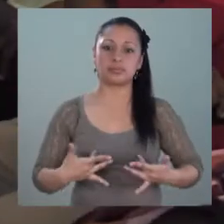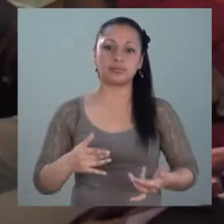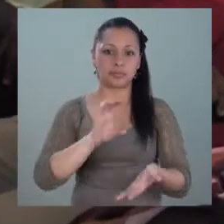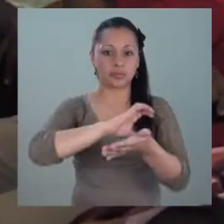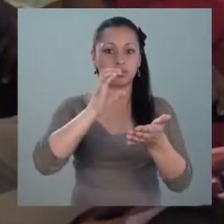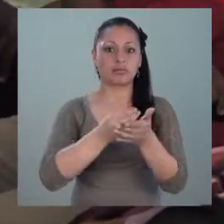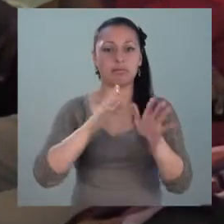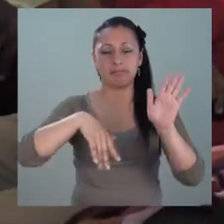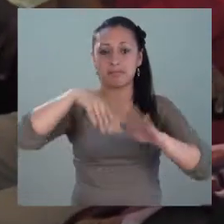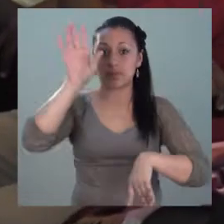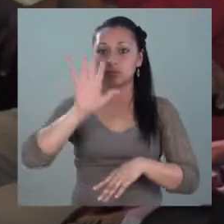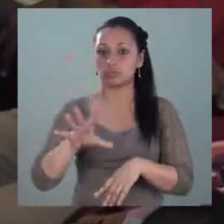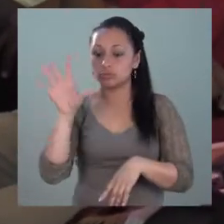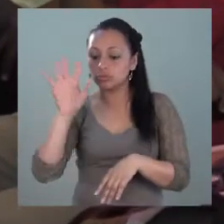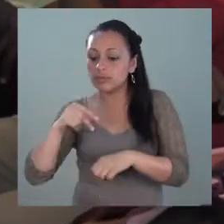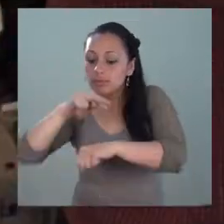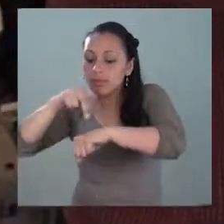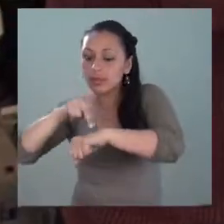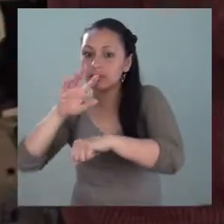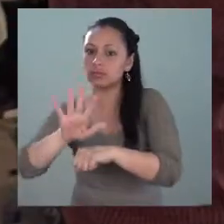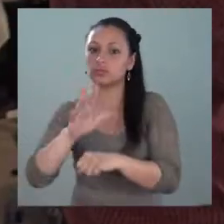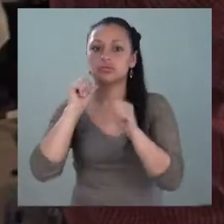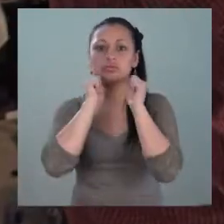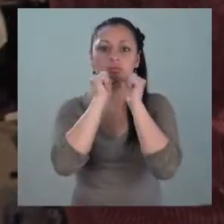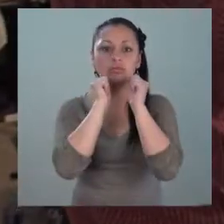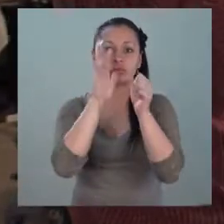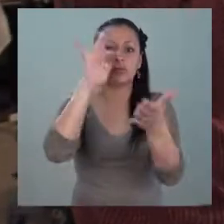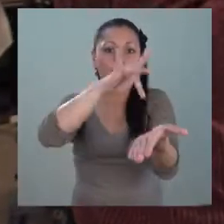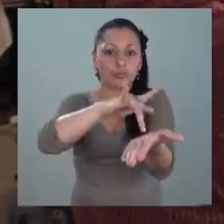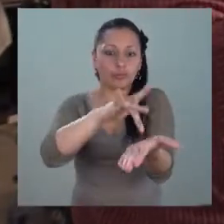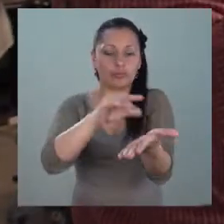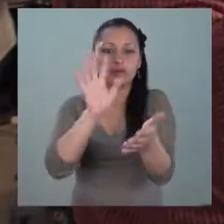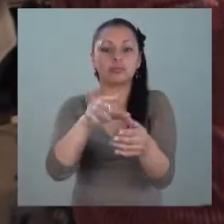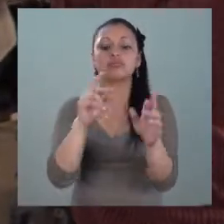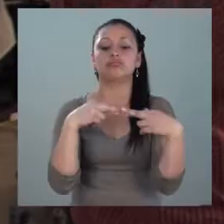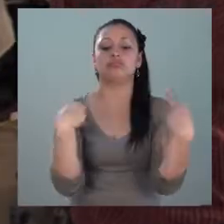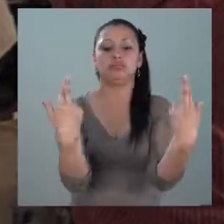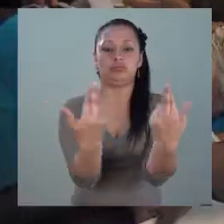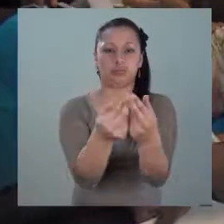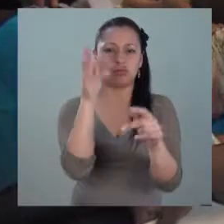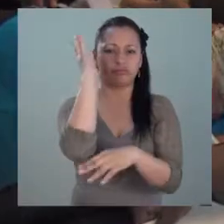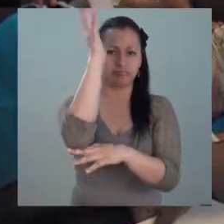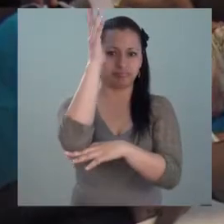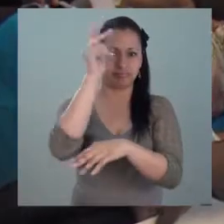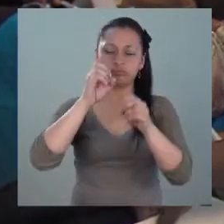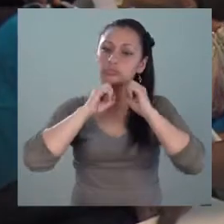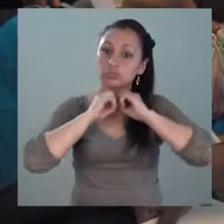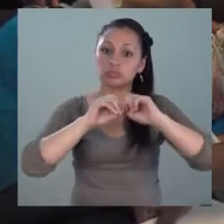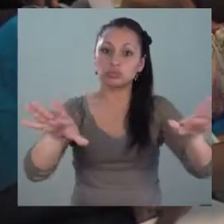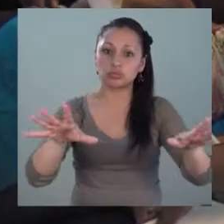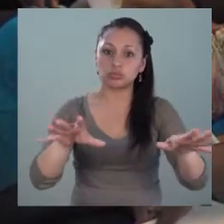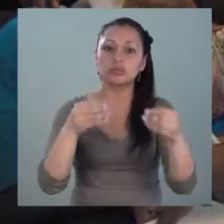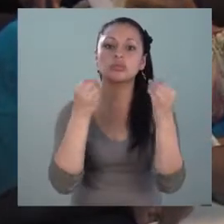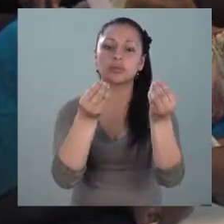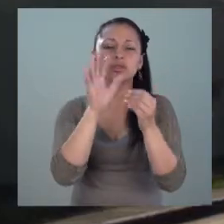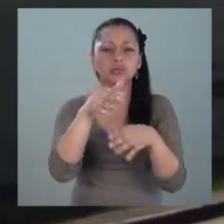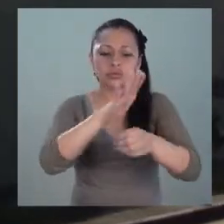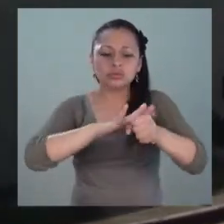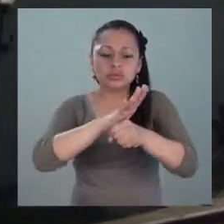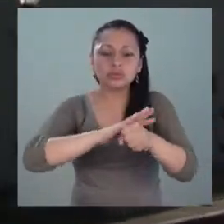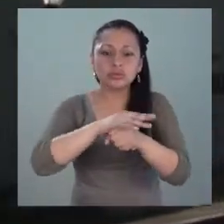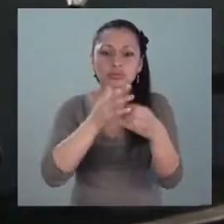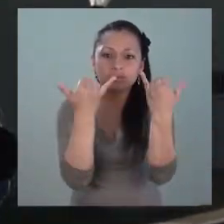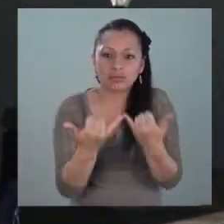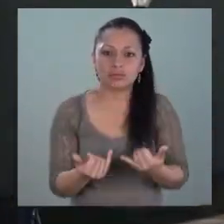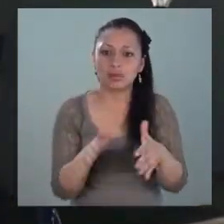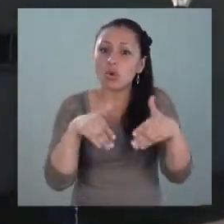tumaqueños y en general de los habitantes del litoral nariñense, el gobernador de Nariño, Raúl Delgado Guerrero, presidió en Tumaco el debate público sobre la situación actual y